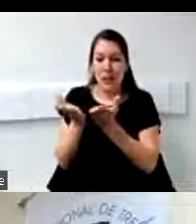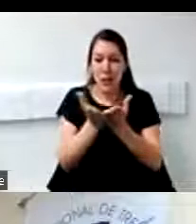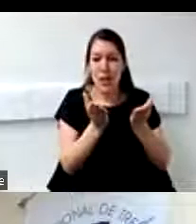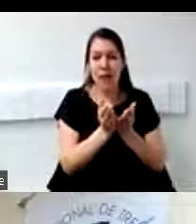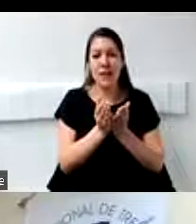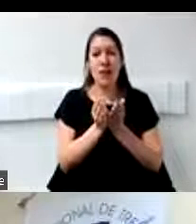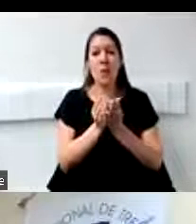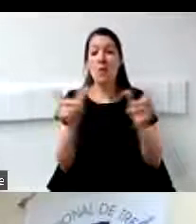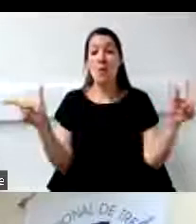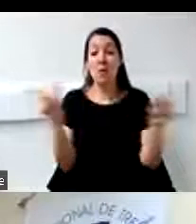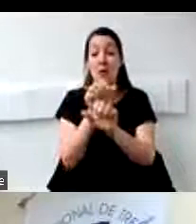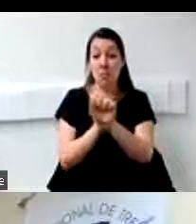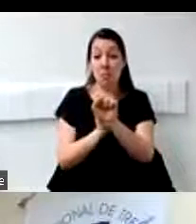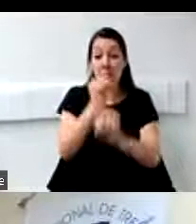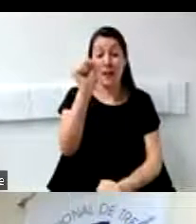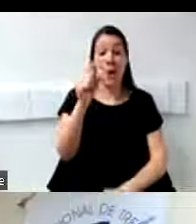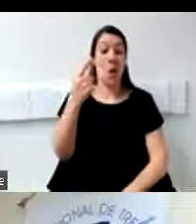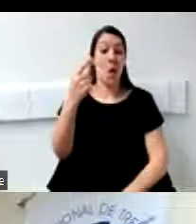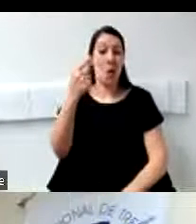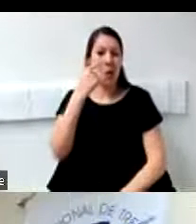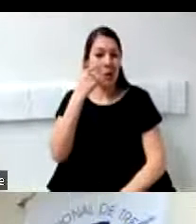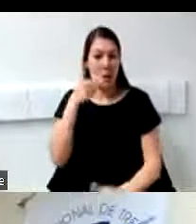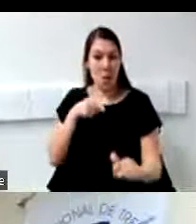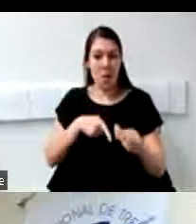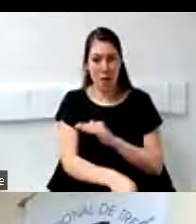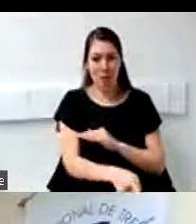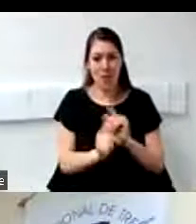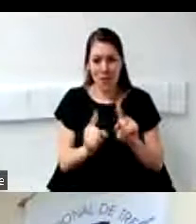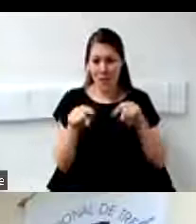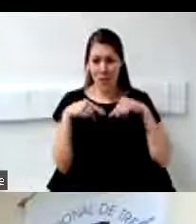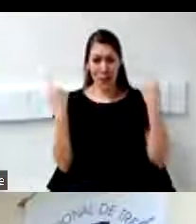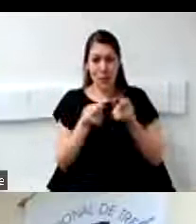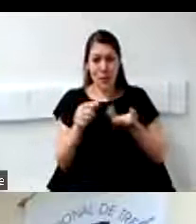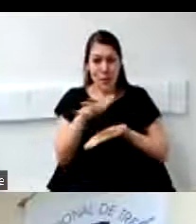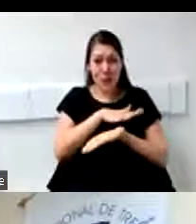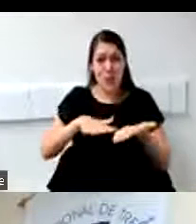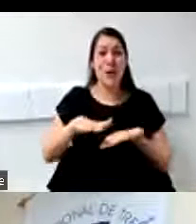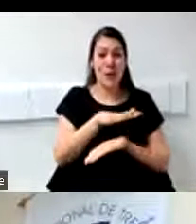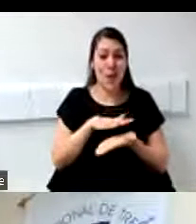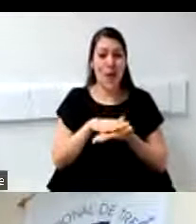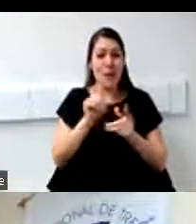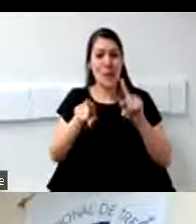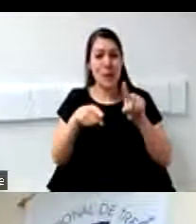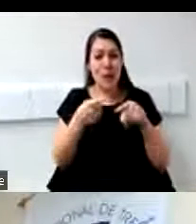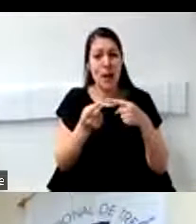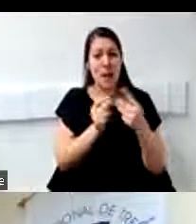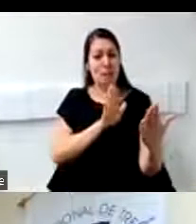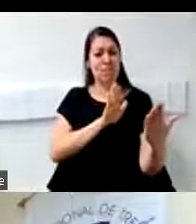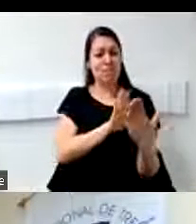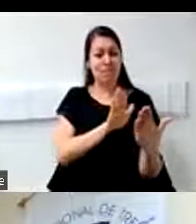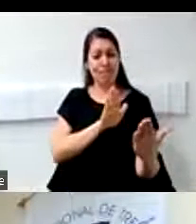mayor conocimiento de lo que es eso y que no nos pase como a nosotros, que después nos tenemos que enfrentar, que bueno, por suerte lo hacemos, con muchos años de trabajo, el